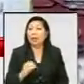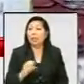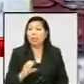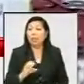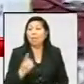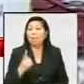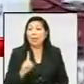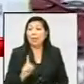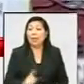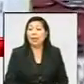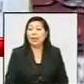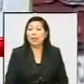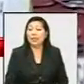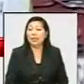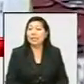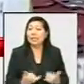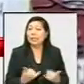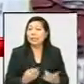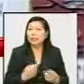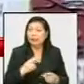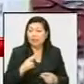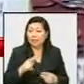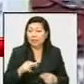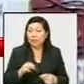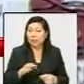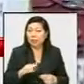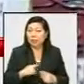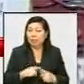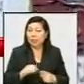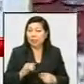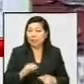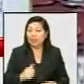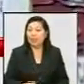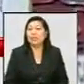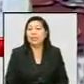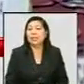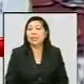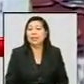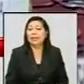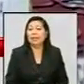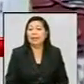el tema de retinopatías.